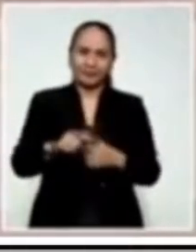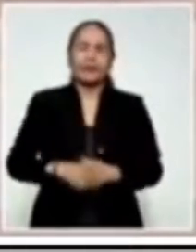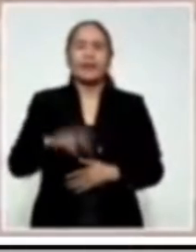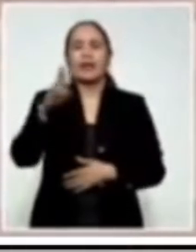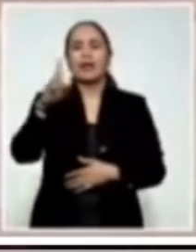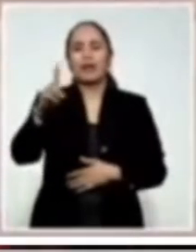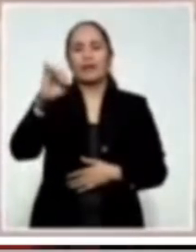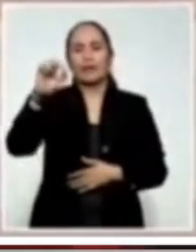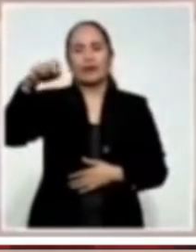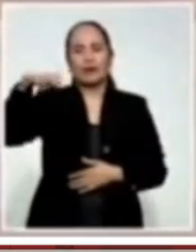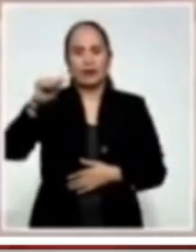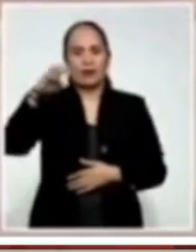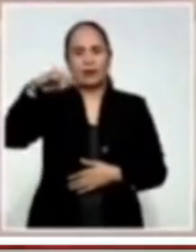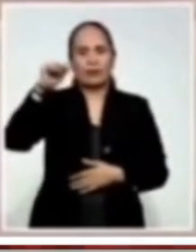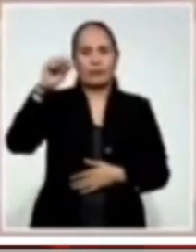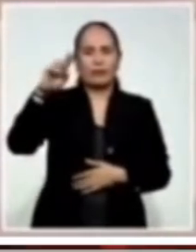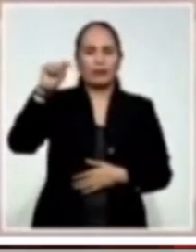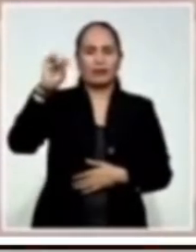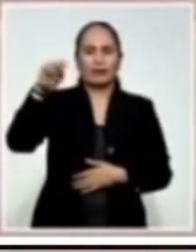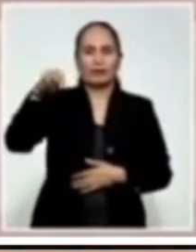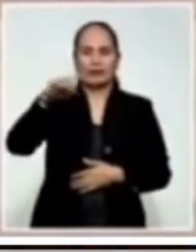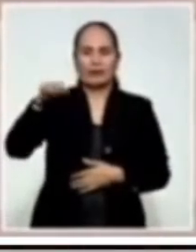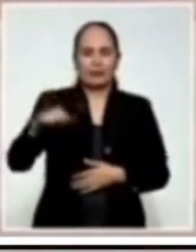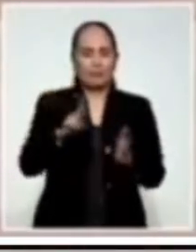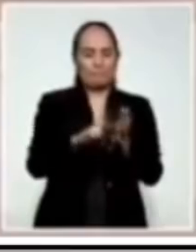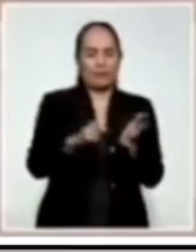Diana Martínez, del Heraldo de México.